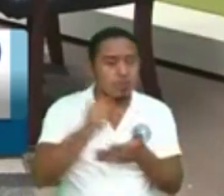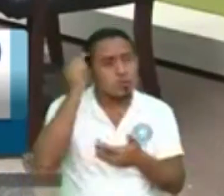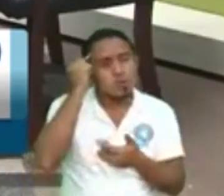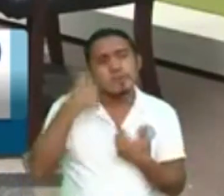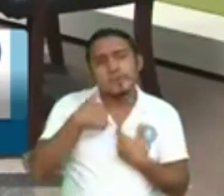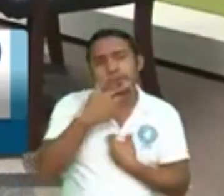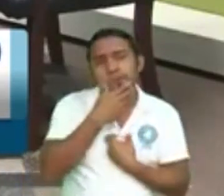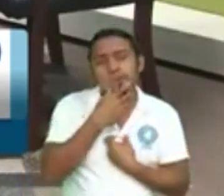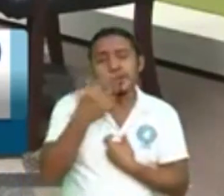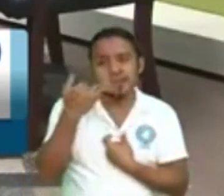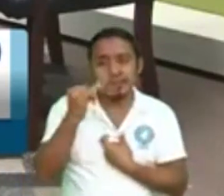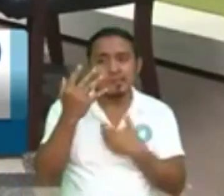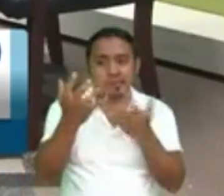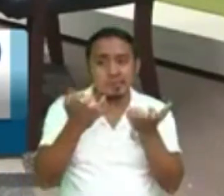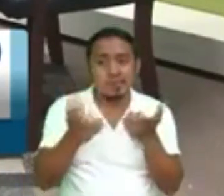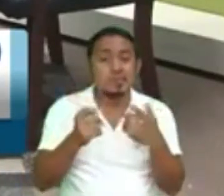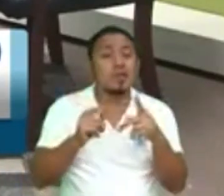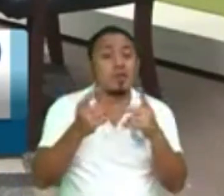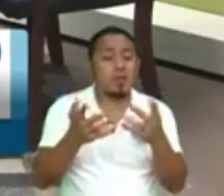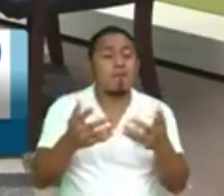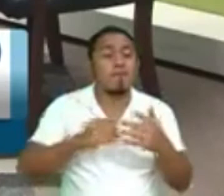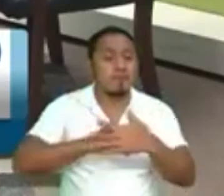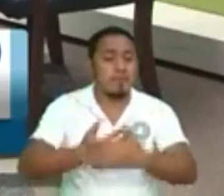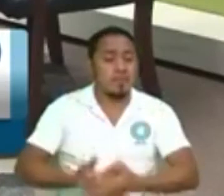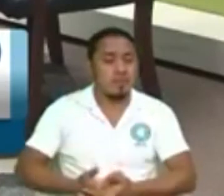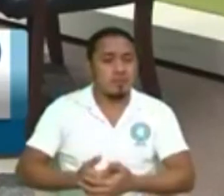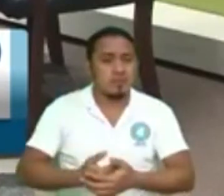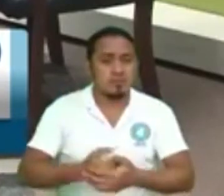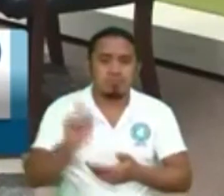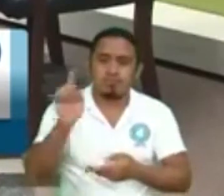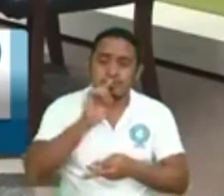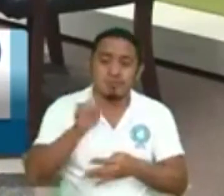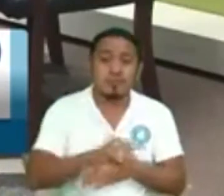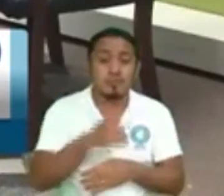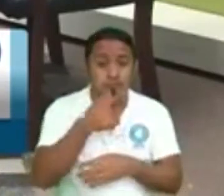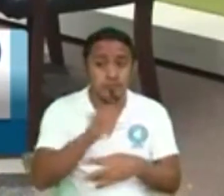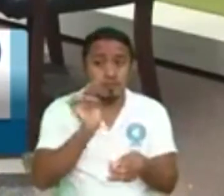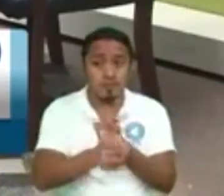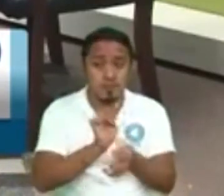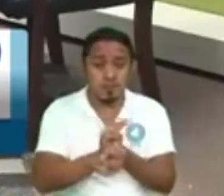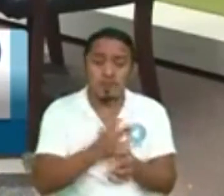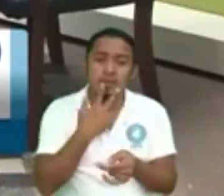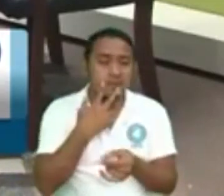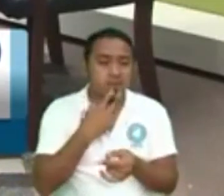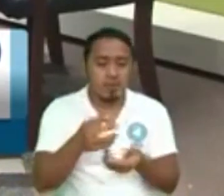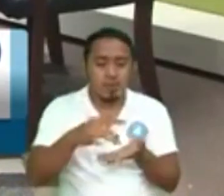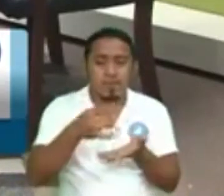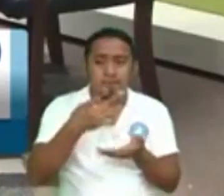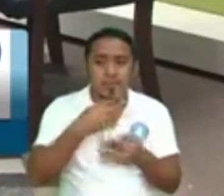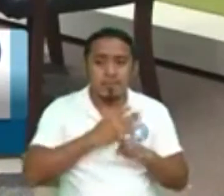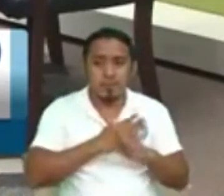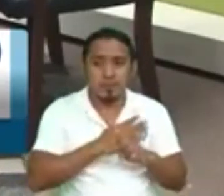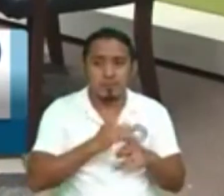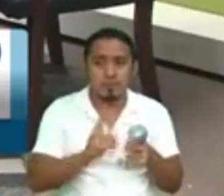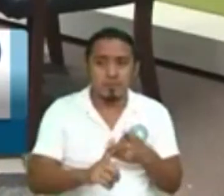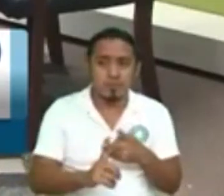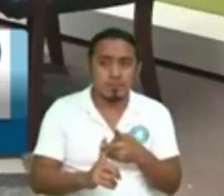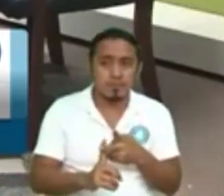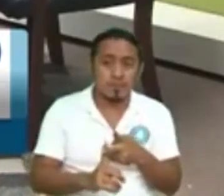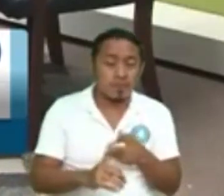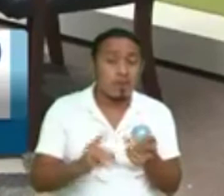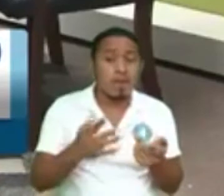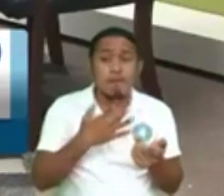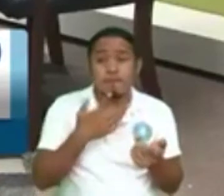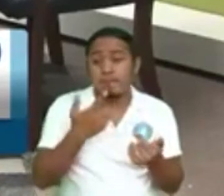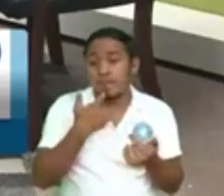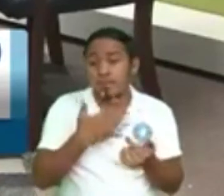también dar un mensaje, que todas las mujeres que tienen relaciones sexuales, que no usan anticonceptivos, es mejor que no ingieran licor. Porque